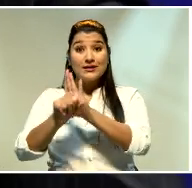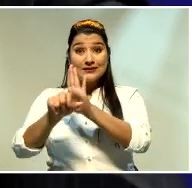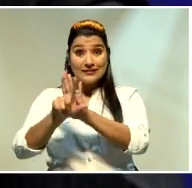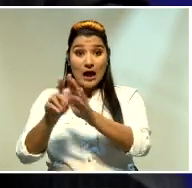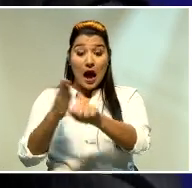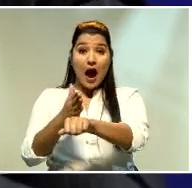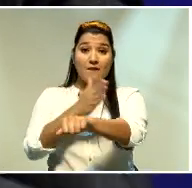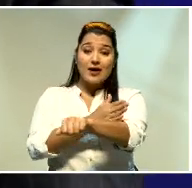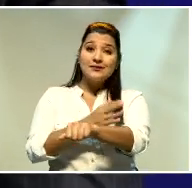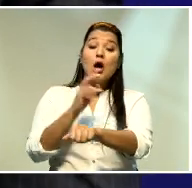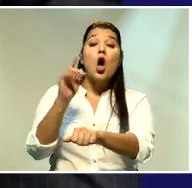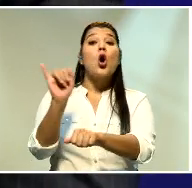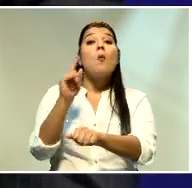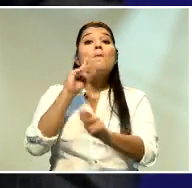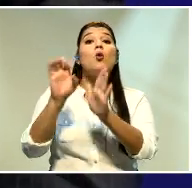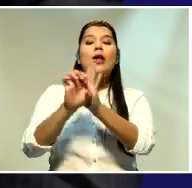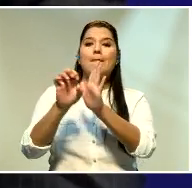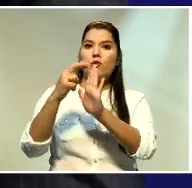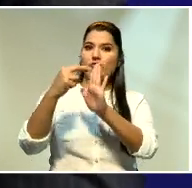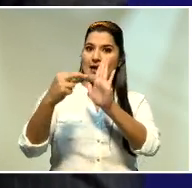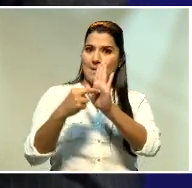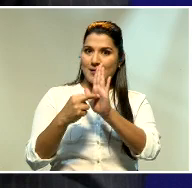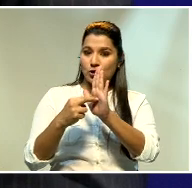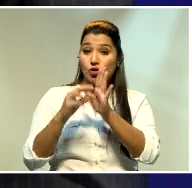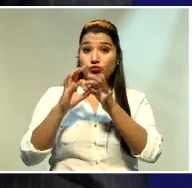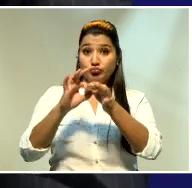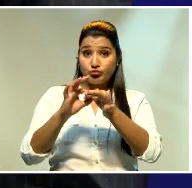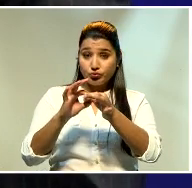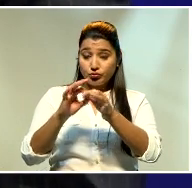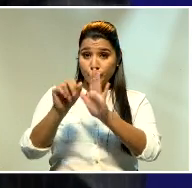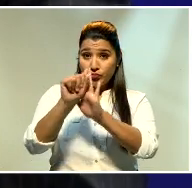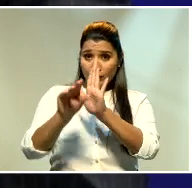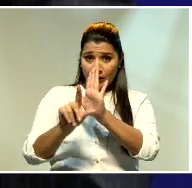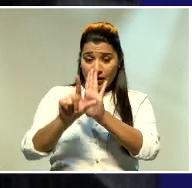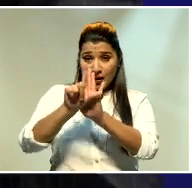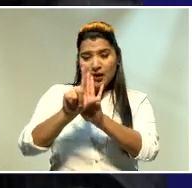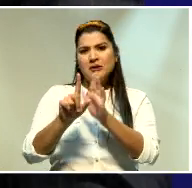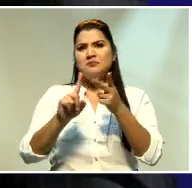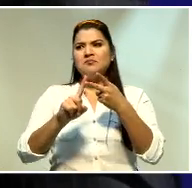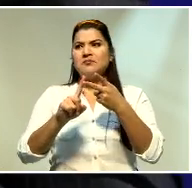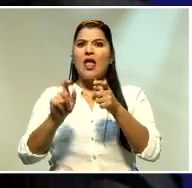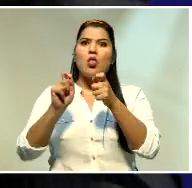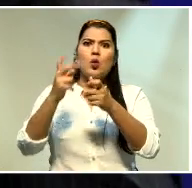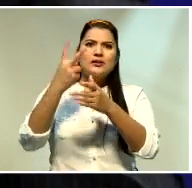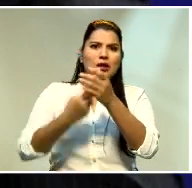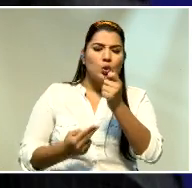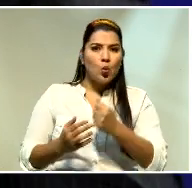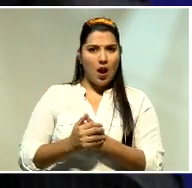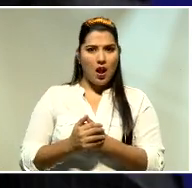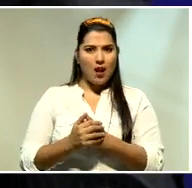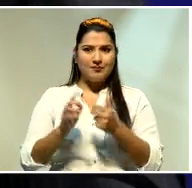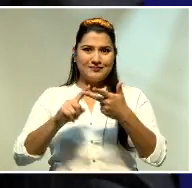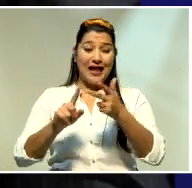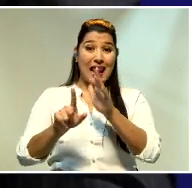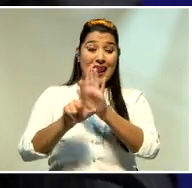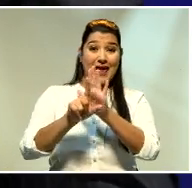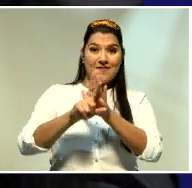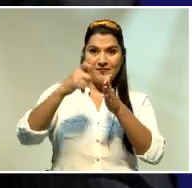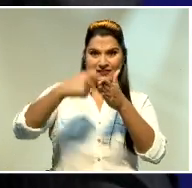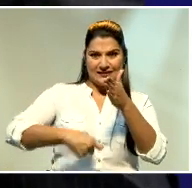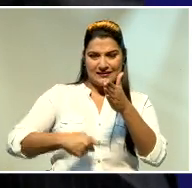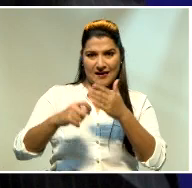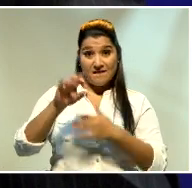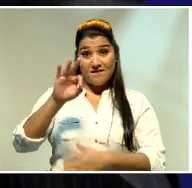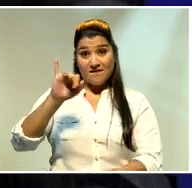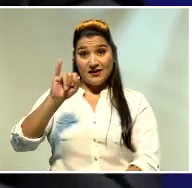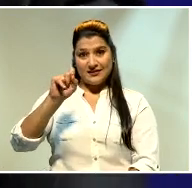reglamento legislativo, la propia reforma fiscal, la educación dual, cosas que había una gran espera de décadas, de